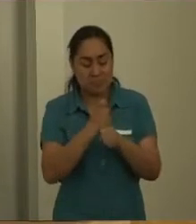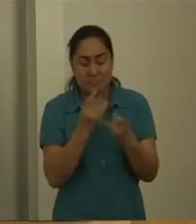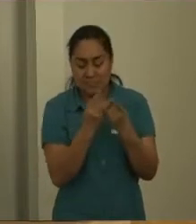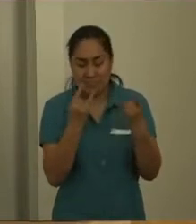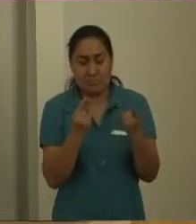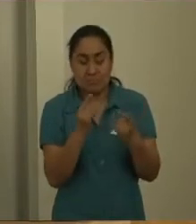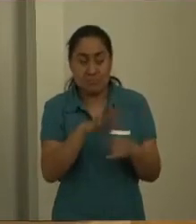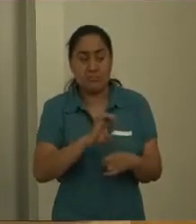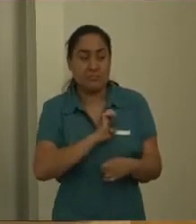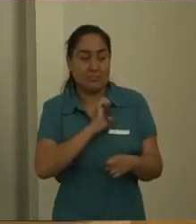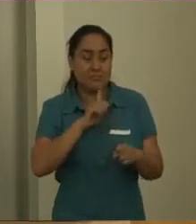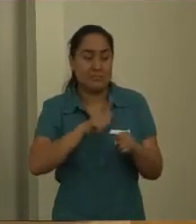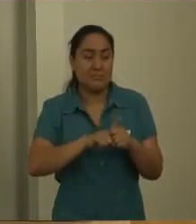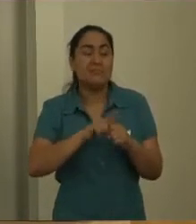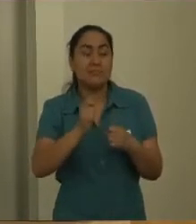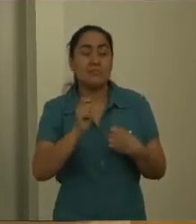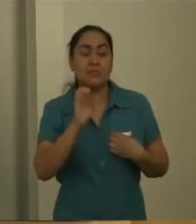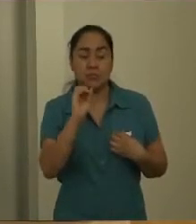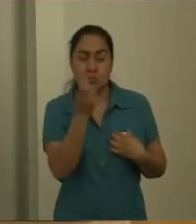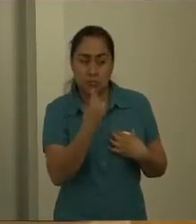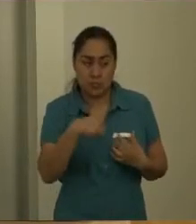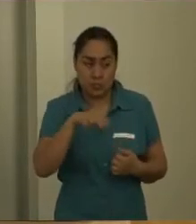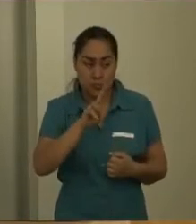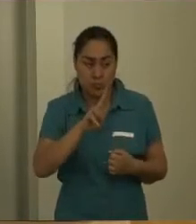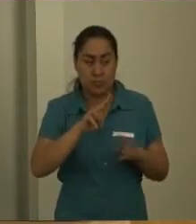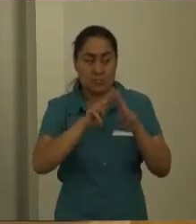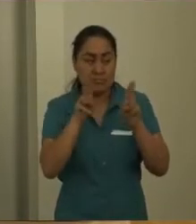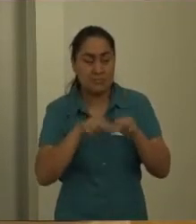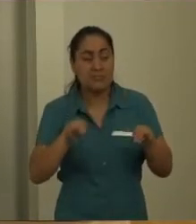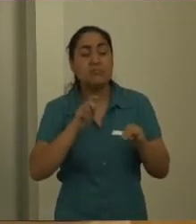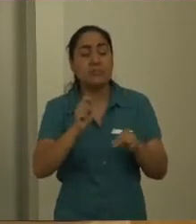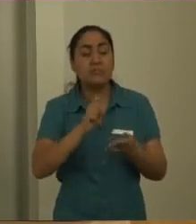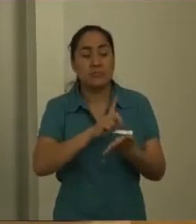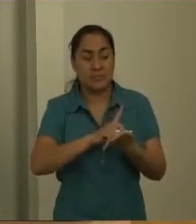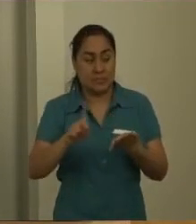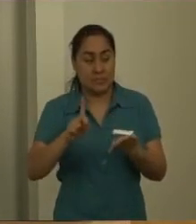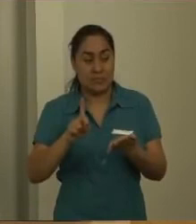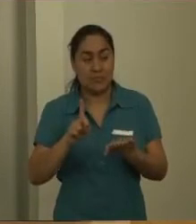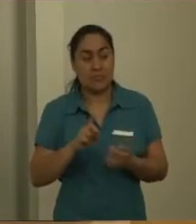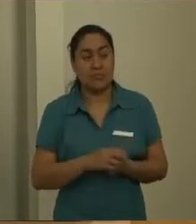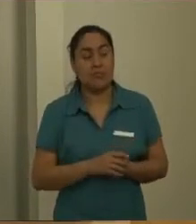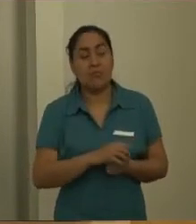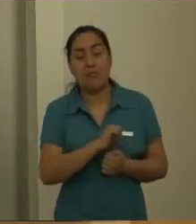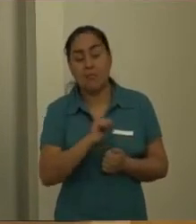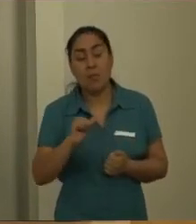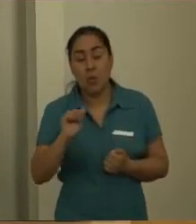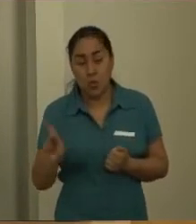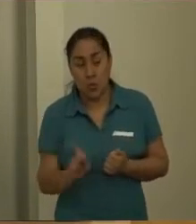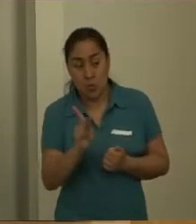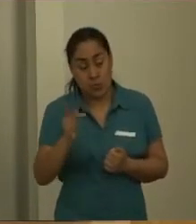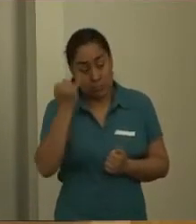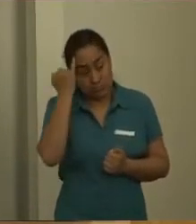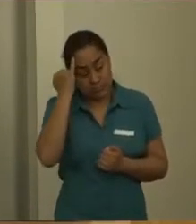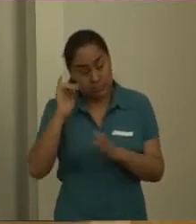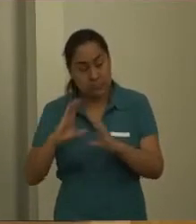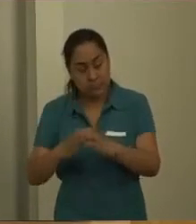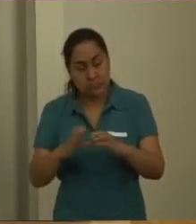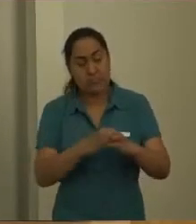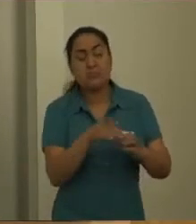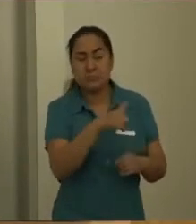de las naciones unidas sobre los derechos de las de los pueblos indígenas sabemos que